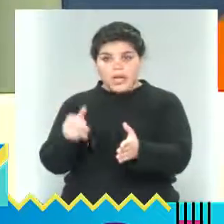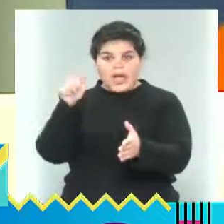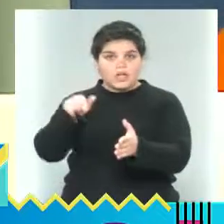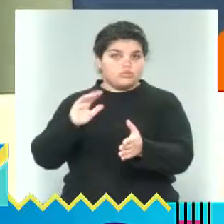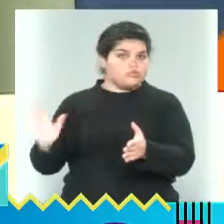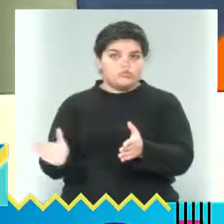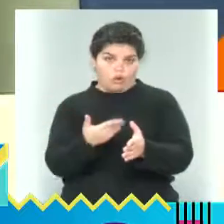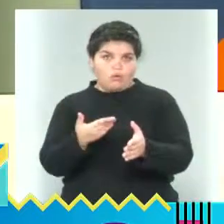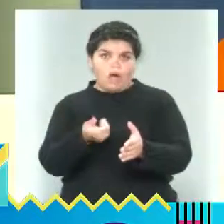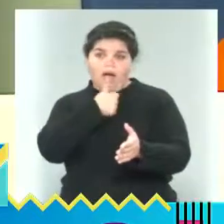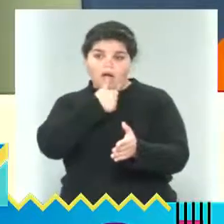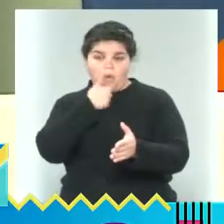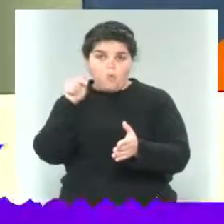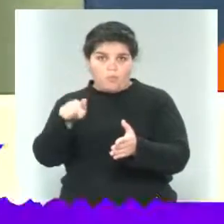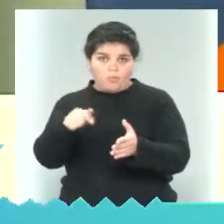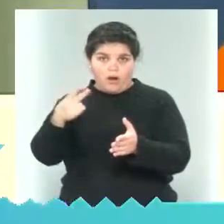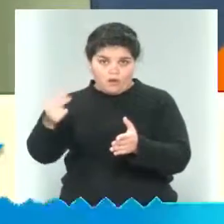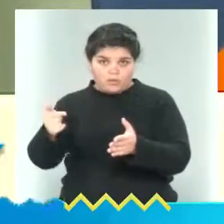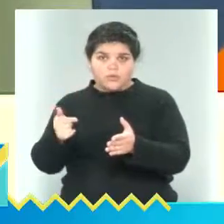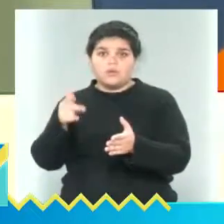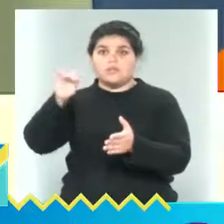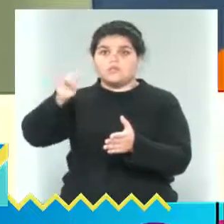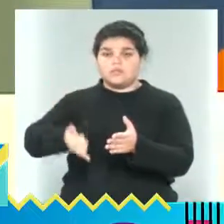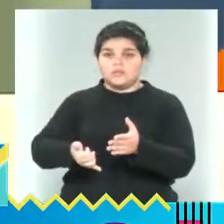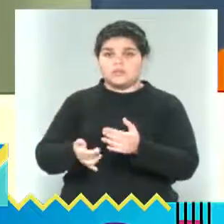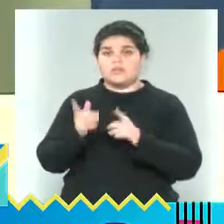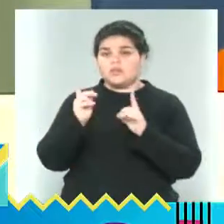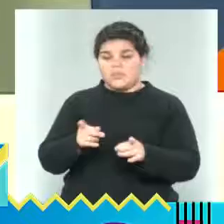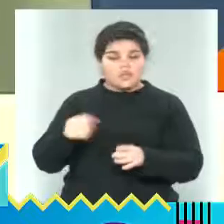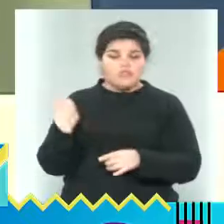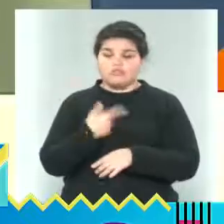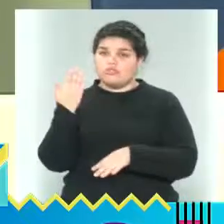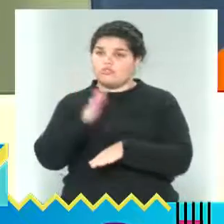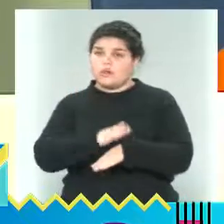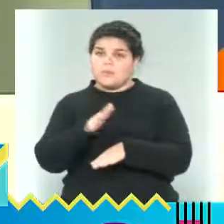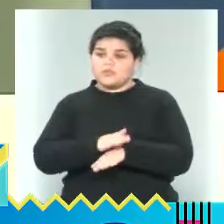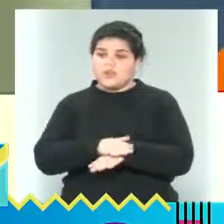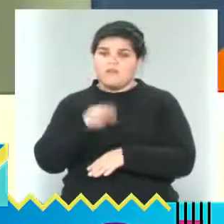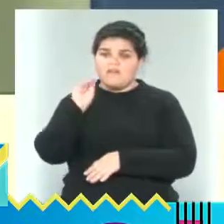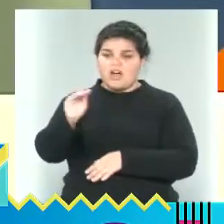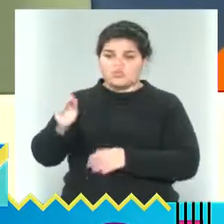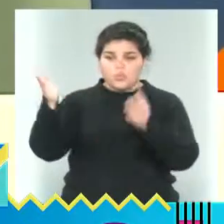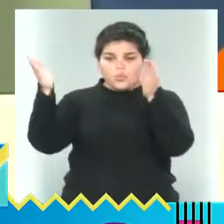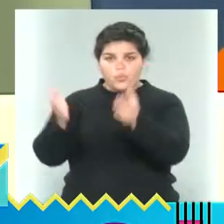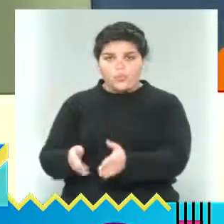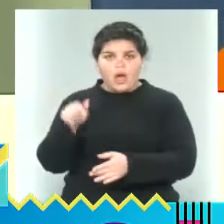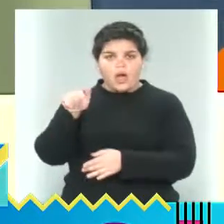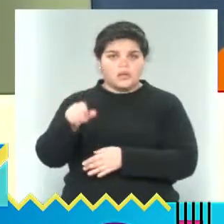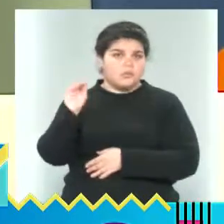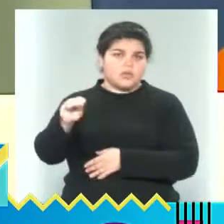todos consumimos sus frutos y de los cuales somos culpables de que llegue esa basura ahí.